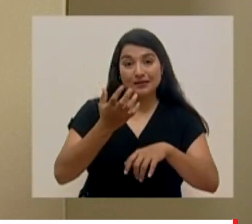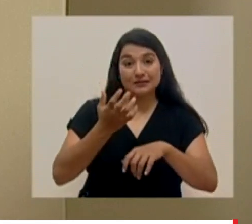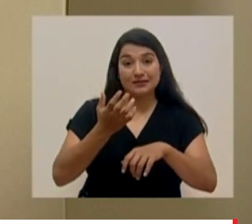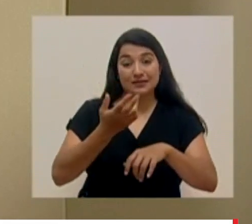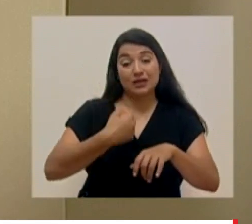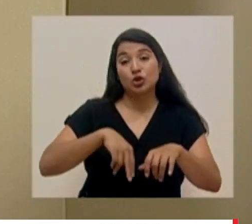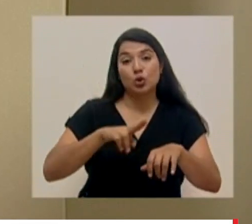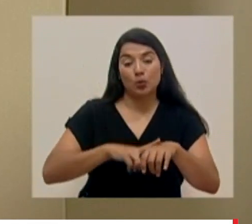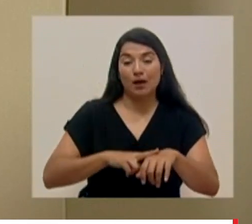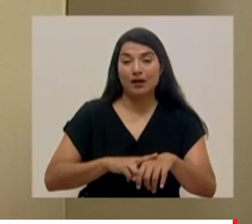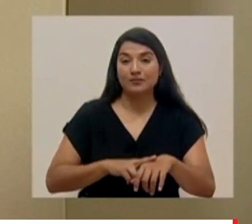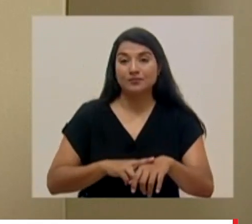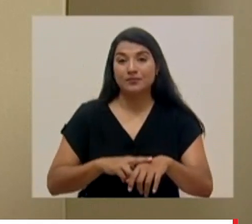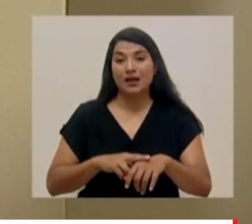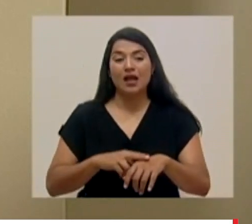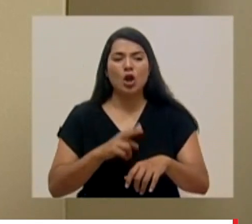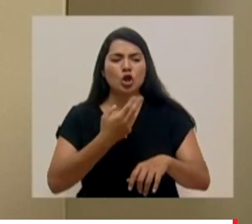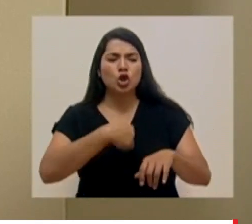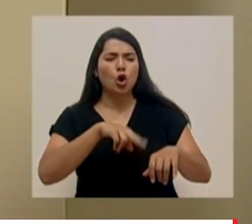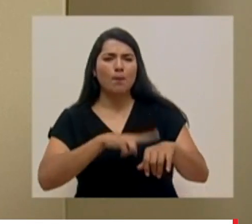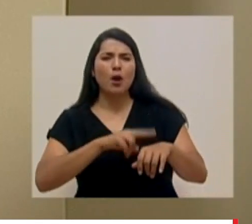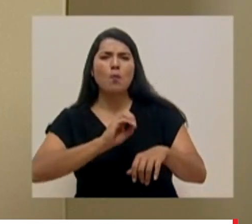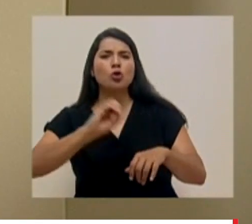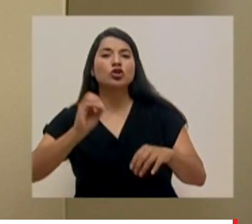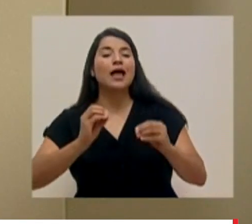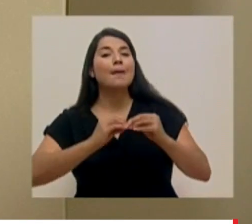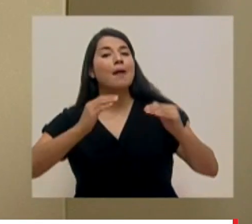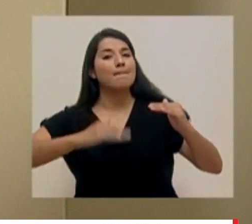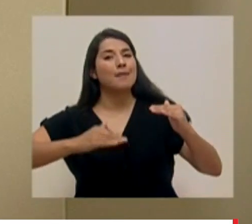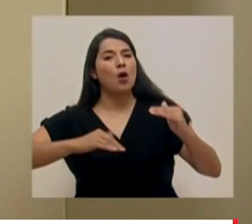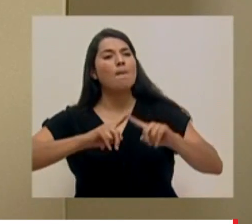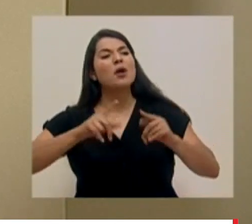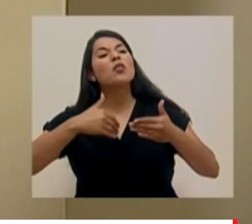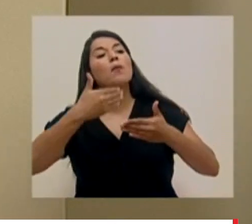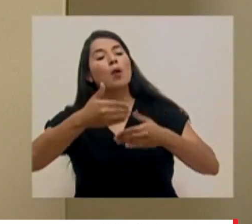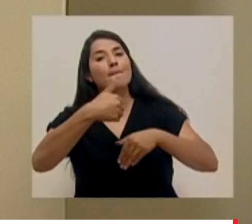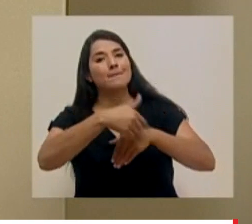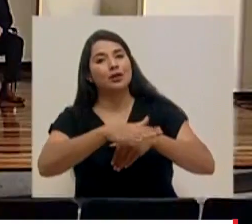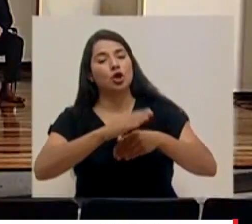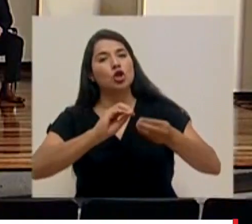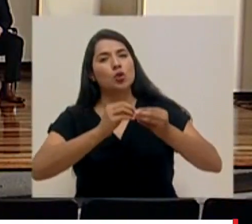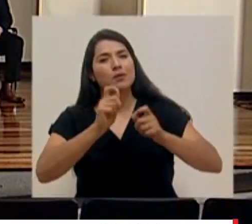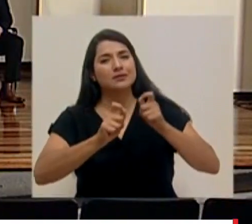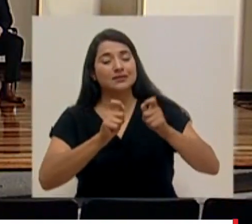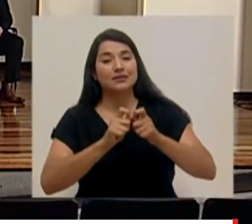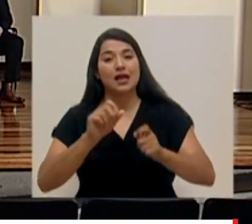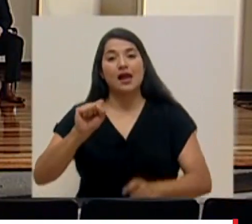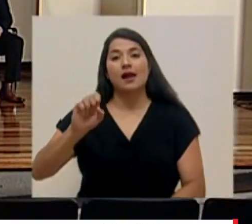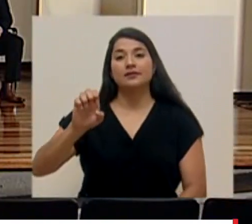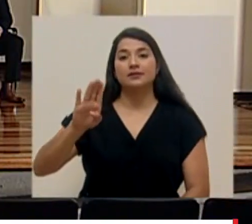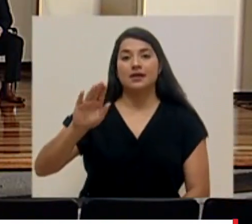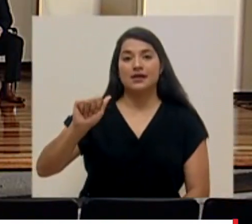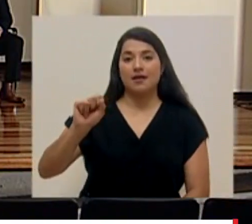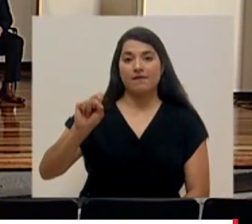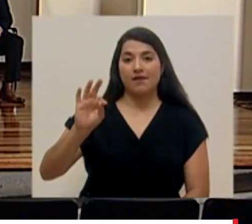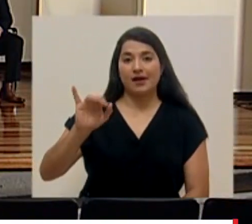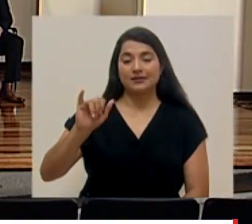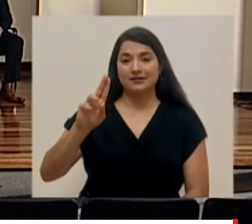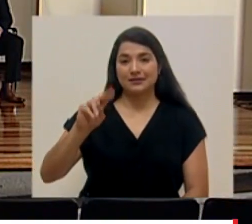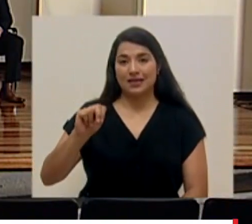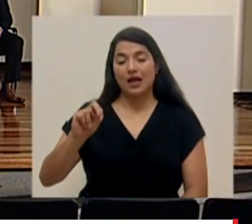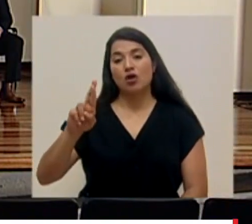es este nivel, es más bajo, pero le podemos hacer llegar el número exacto. Sebastián Rodríguez de ameliarueda.com, escuchamos